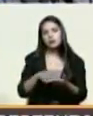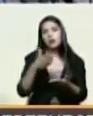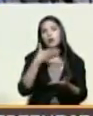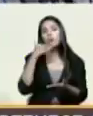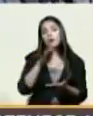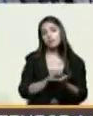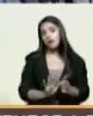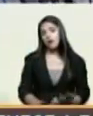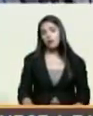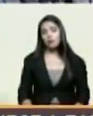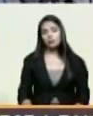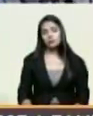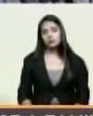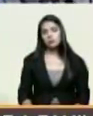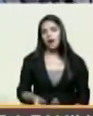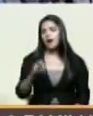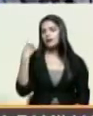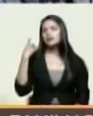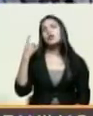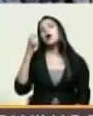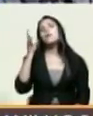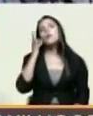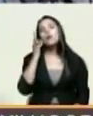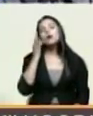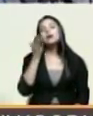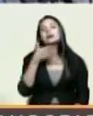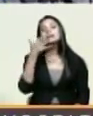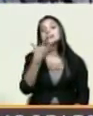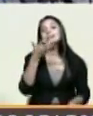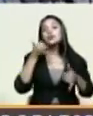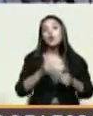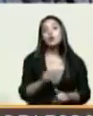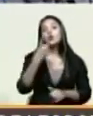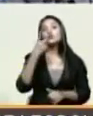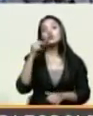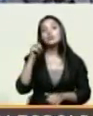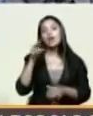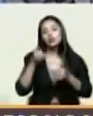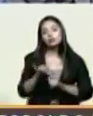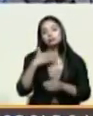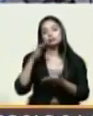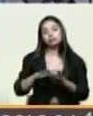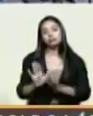Asesinado. Una señora allá en Furrial enterró 5 hijos y un nieto.